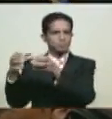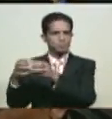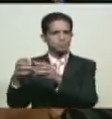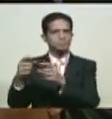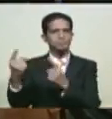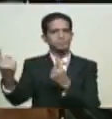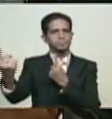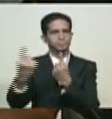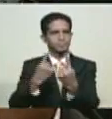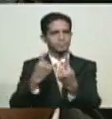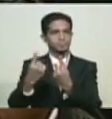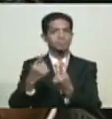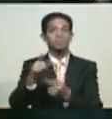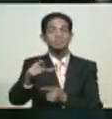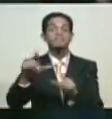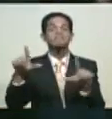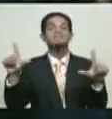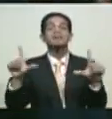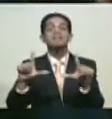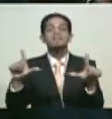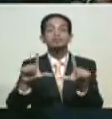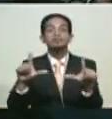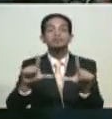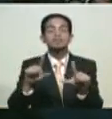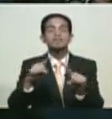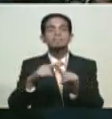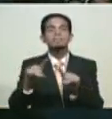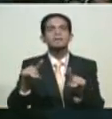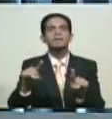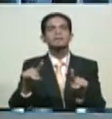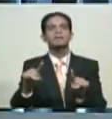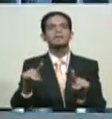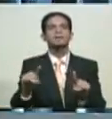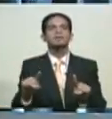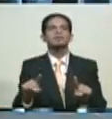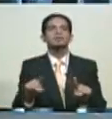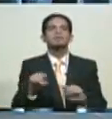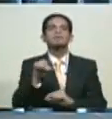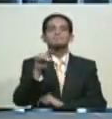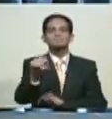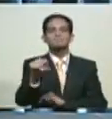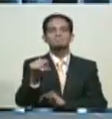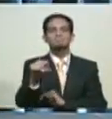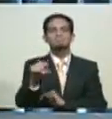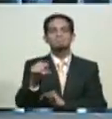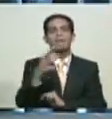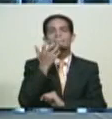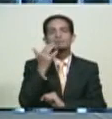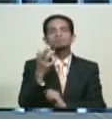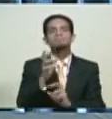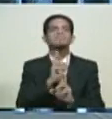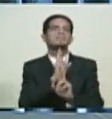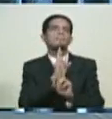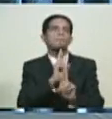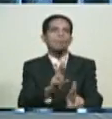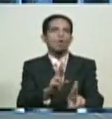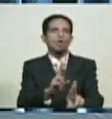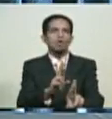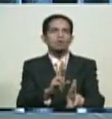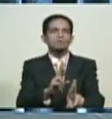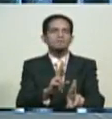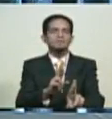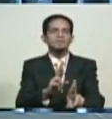que ya son televisoras pero también son interactivas que el mundo de las redes sociales ya es